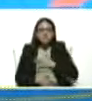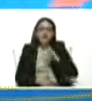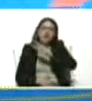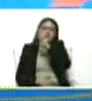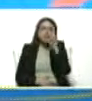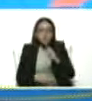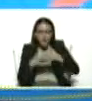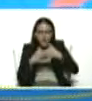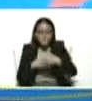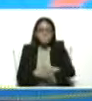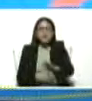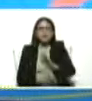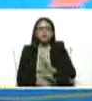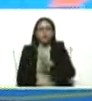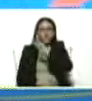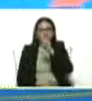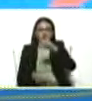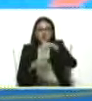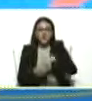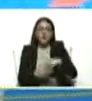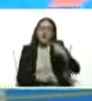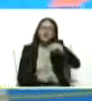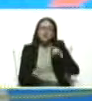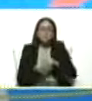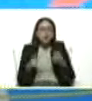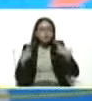tener, va a recuperar.